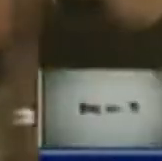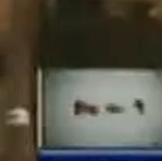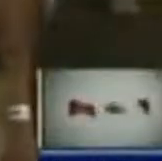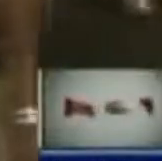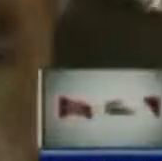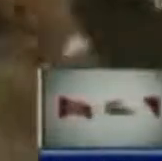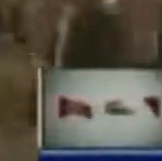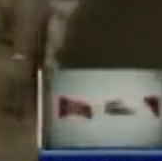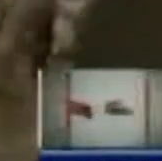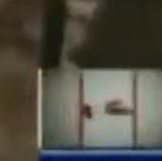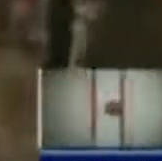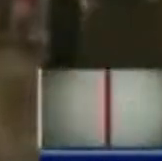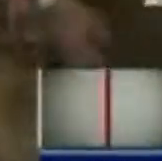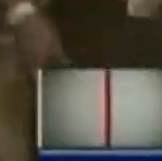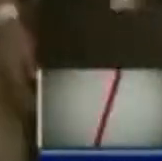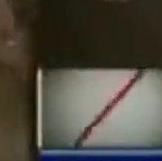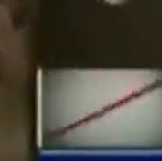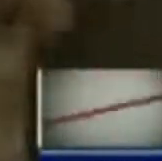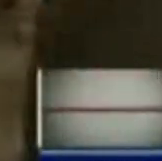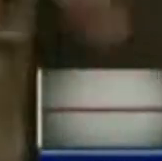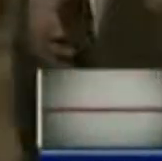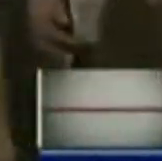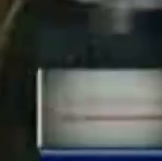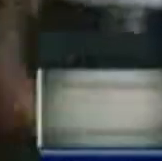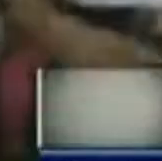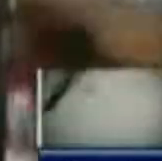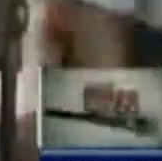Oiga viene la negra dependiendo